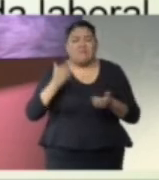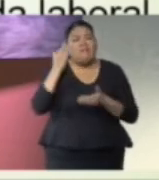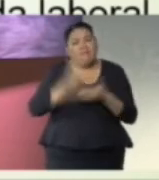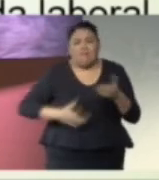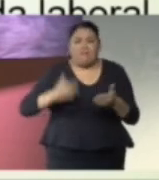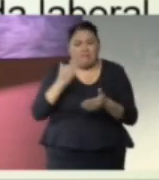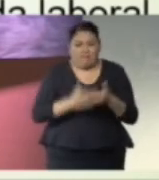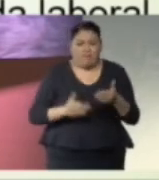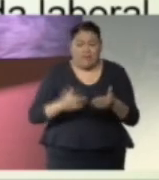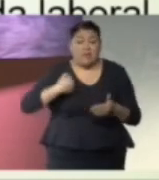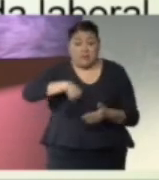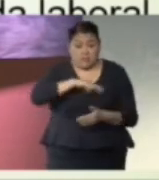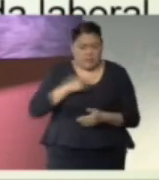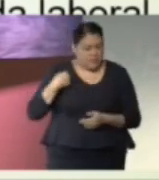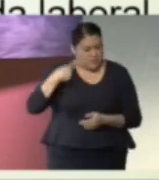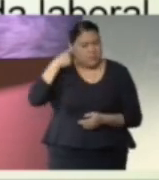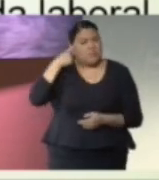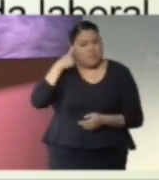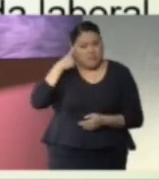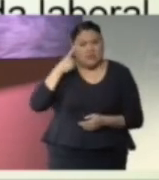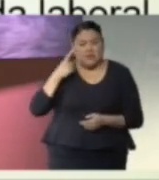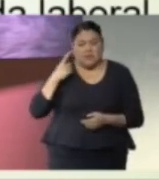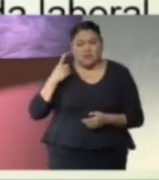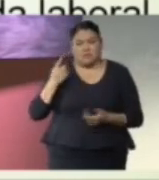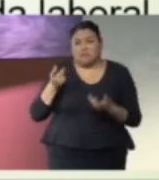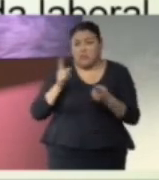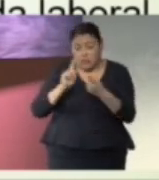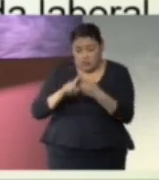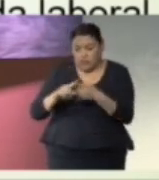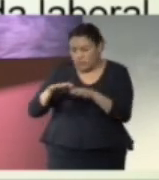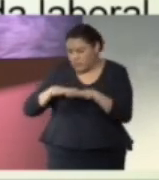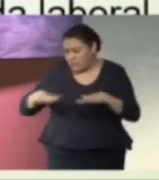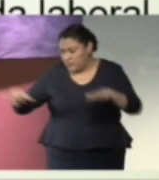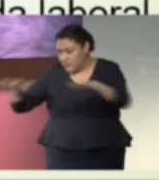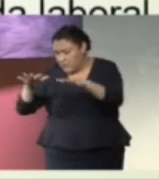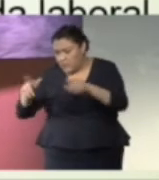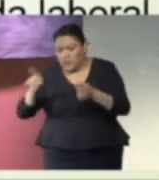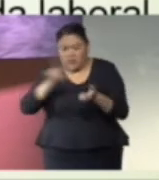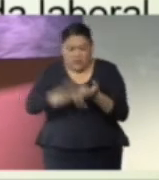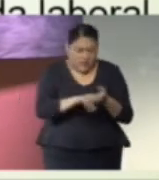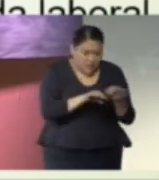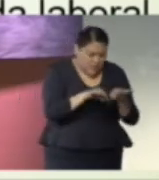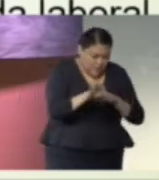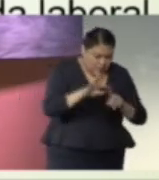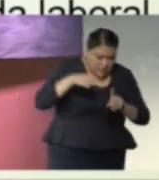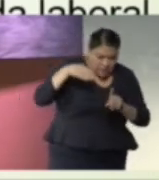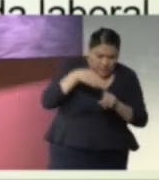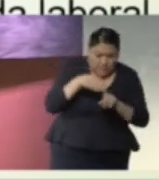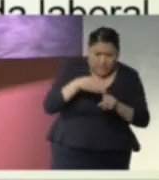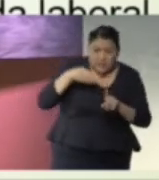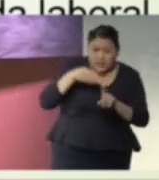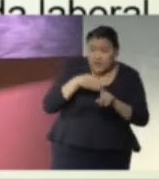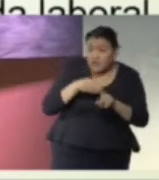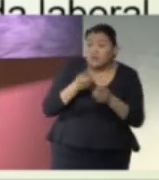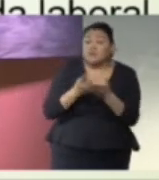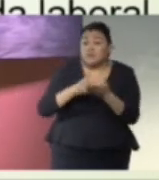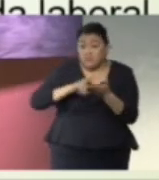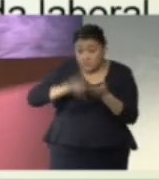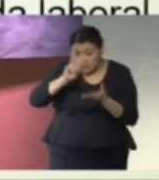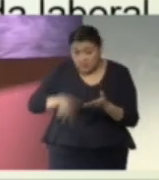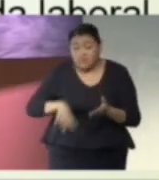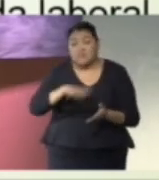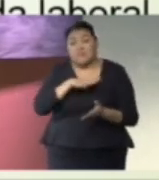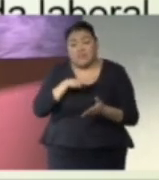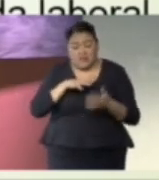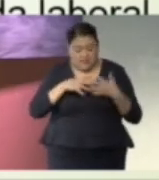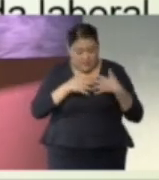solo en lo que tiene que ver en el aspecto general, sino ya específicamente dentro del mercado laboral y dentro de las empresas,